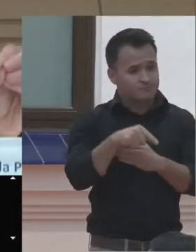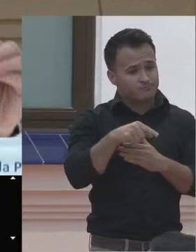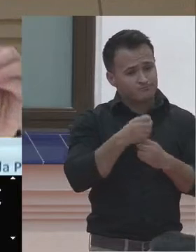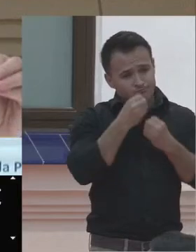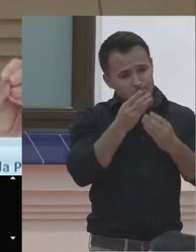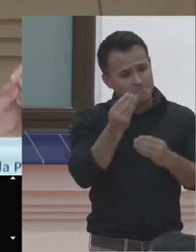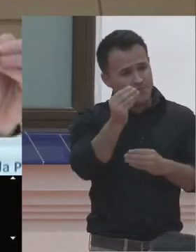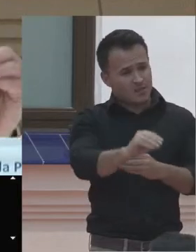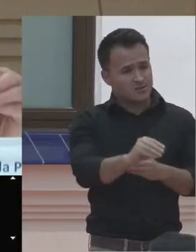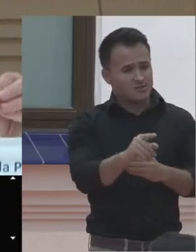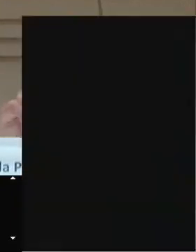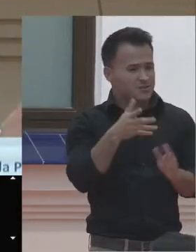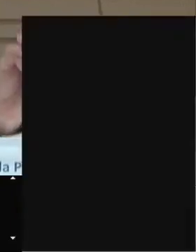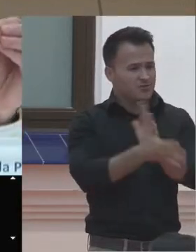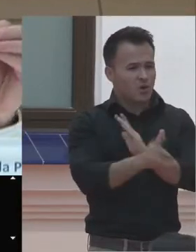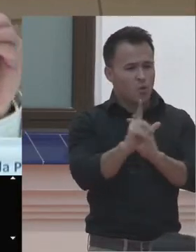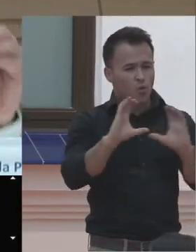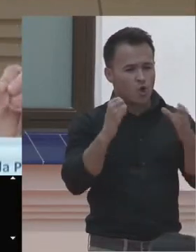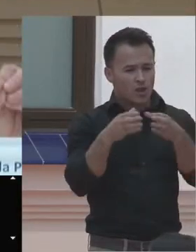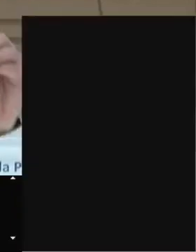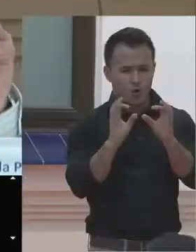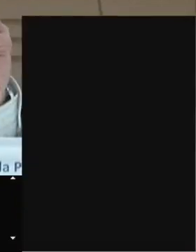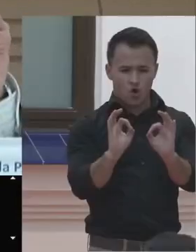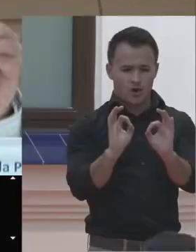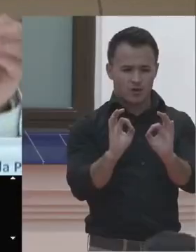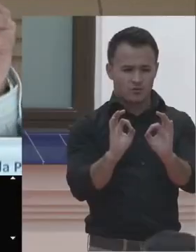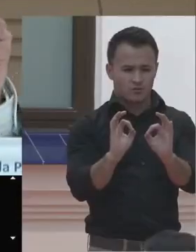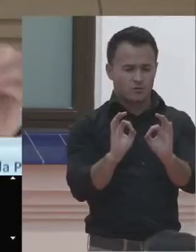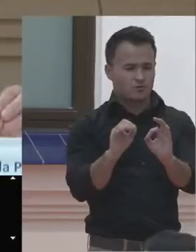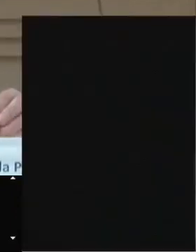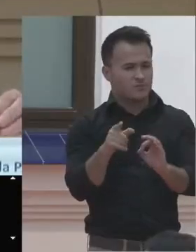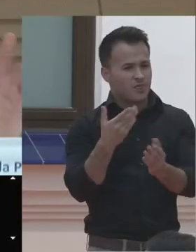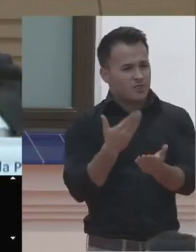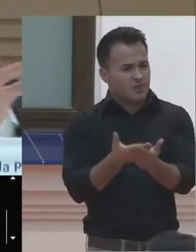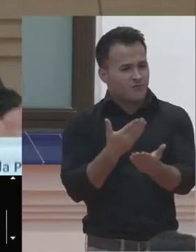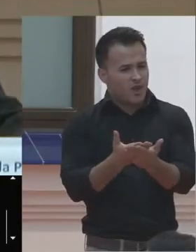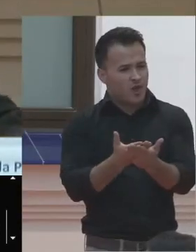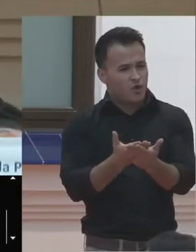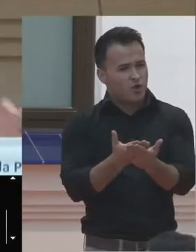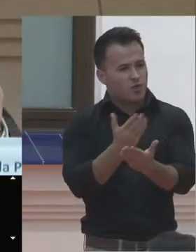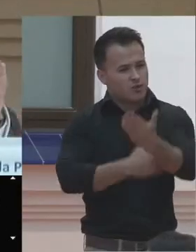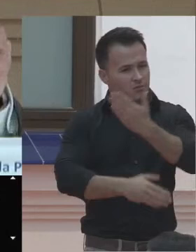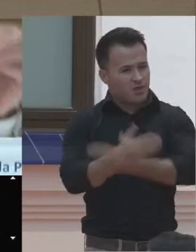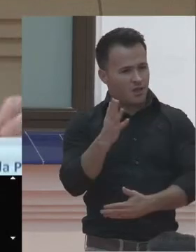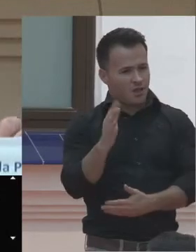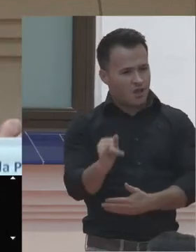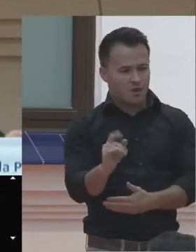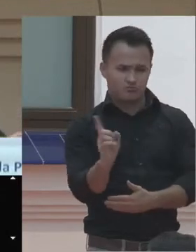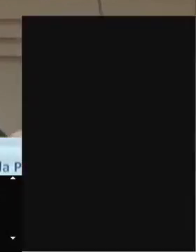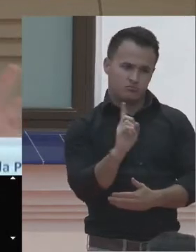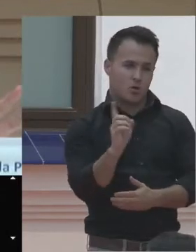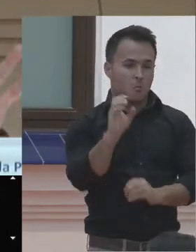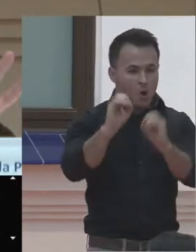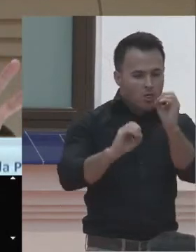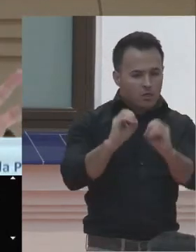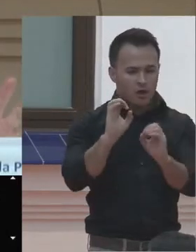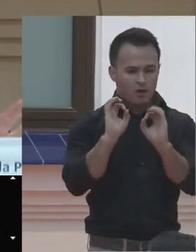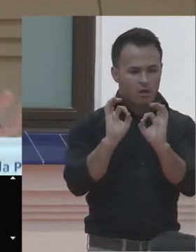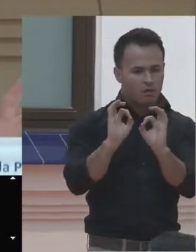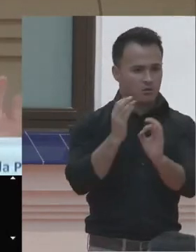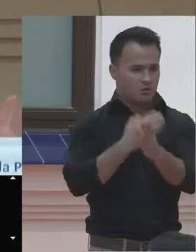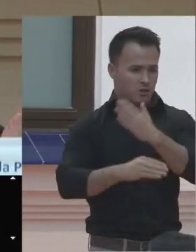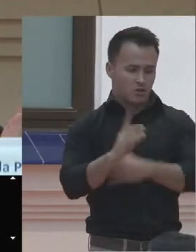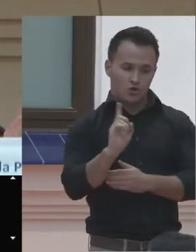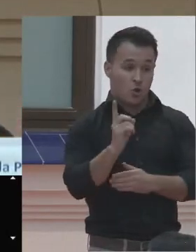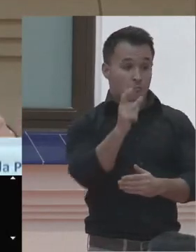no nos referimos únicamente a un colectivo concreto que tiene un certificado de discapacidad porque tiene un porcentaje determinado. Estamos hablando